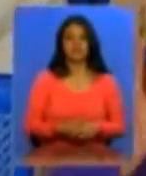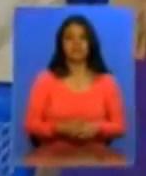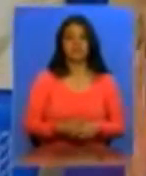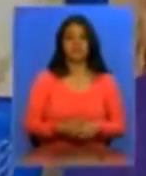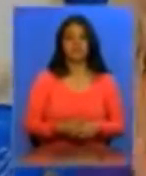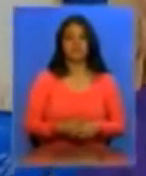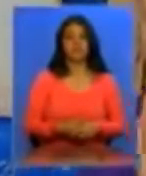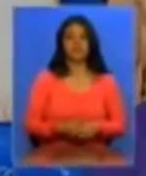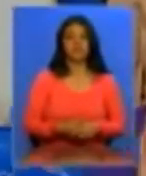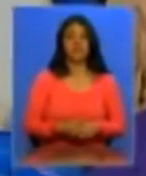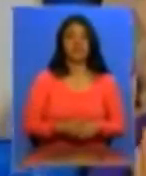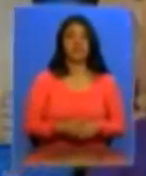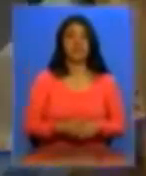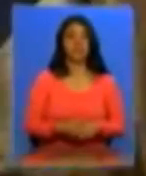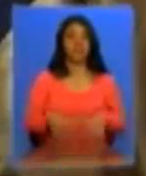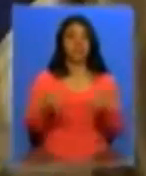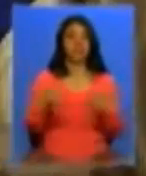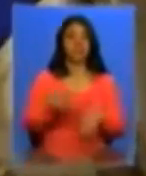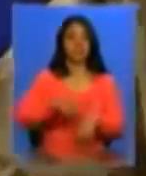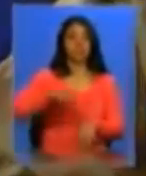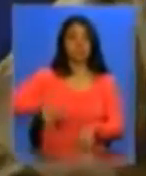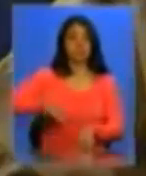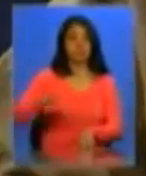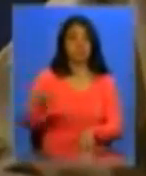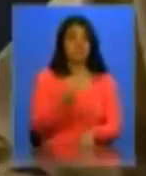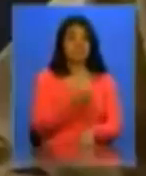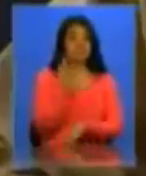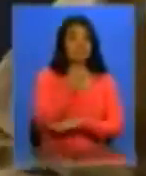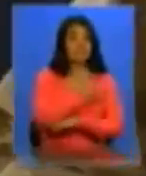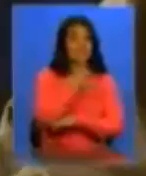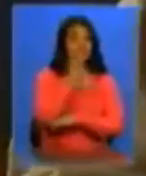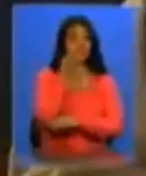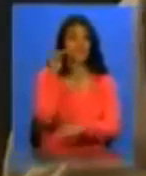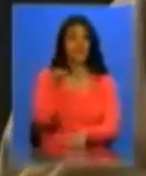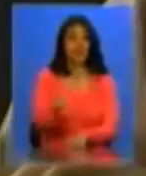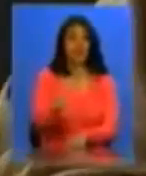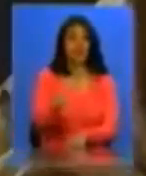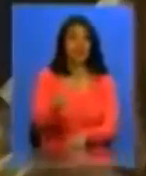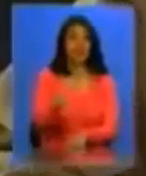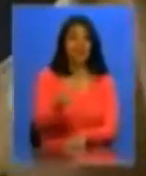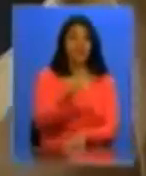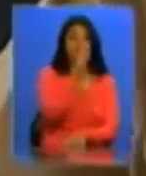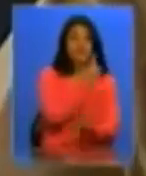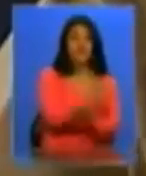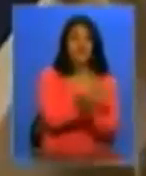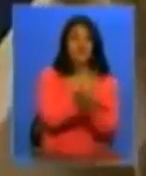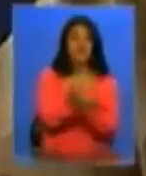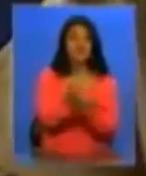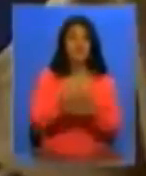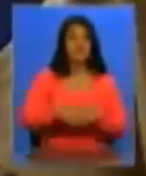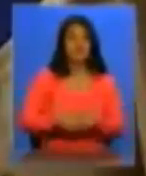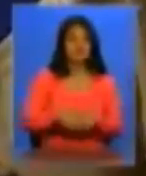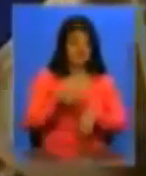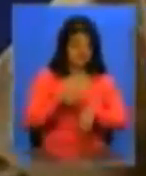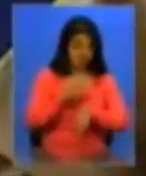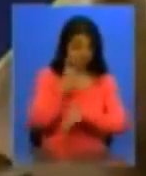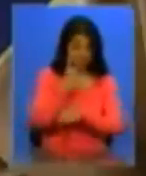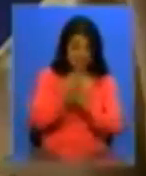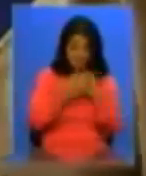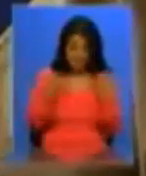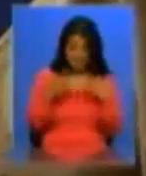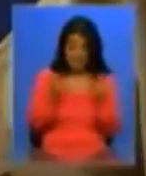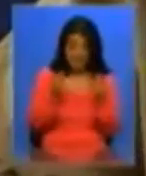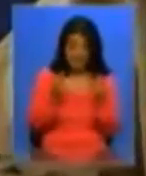Ya estoy estresado porque vamos recién por el día martes de la primera semana y ya son las 2:30.